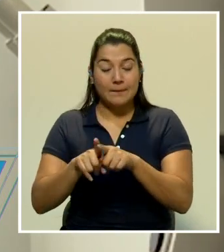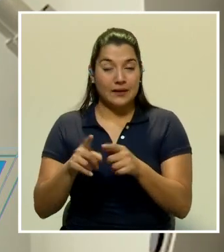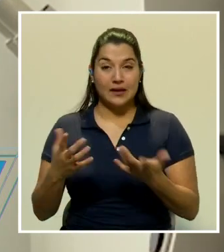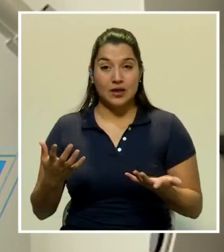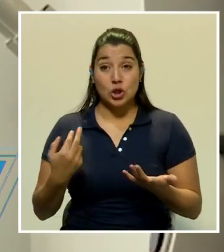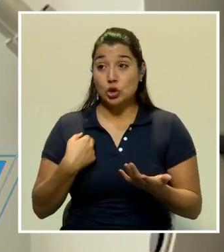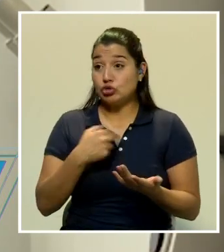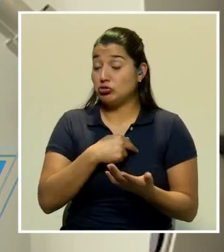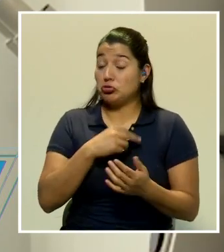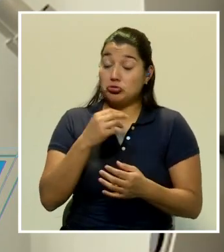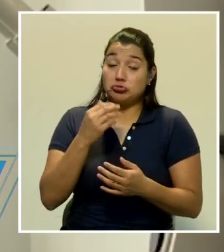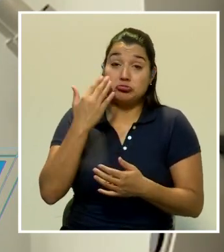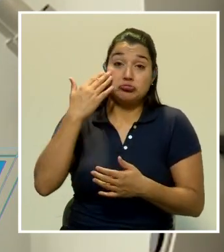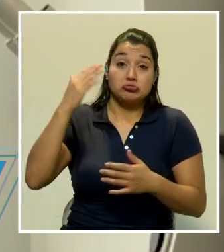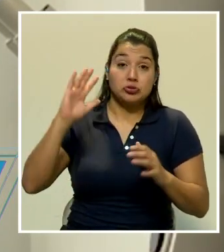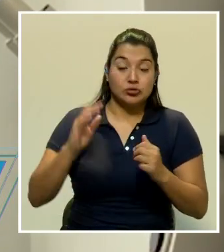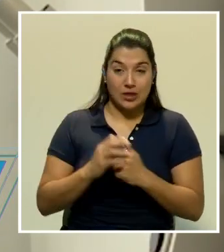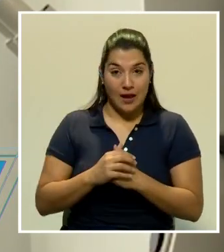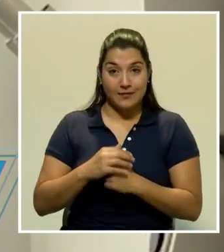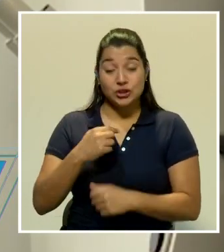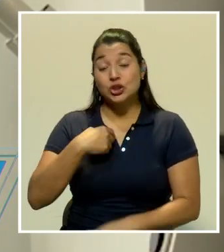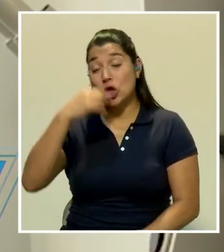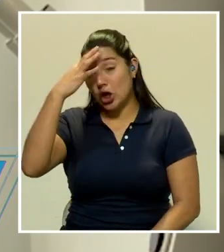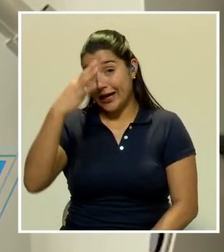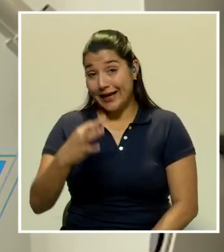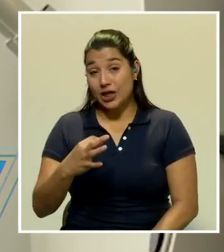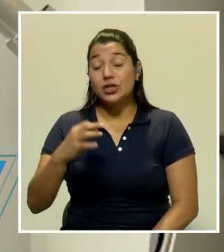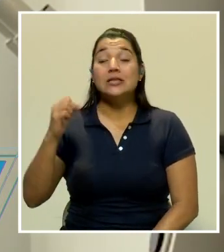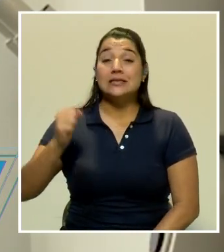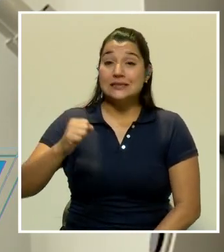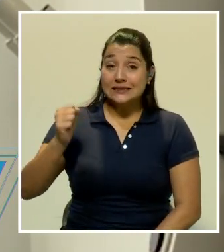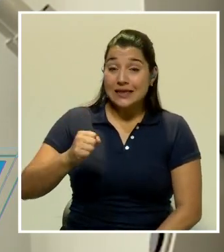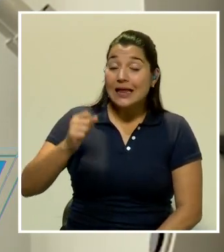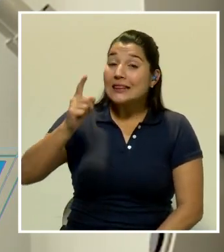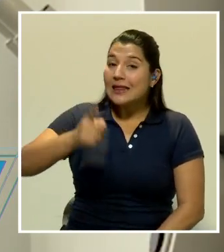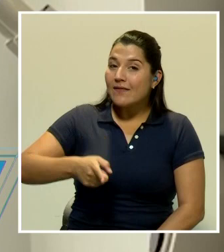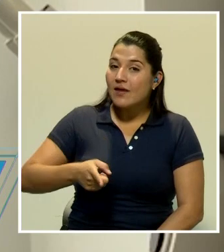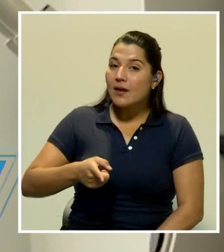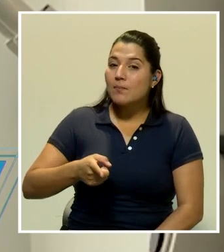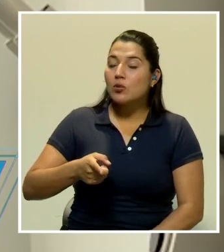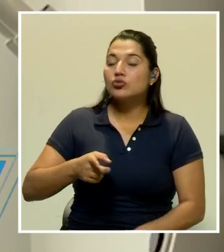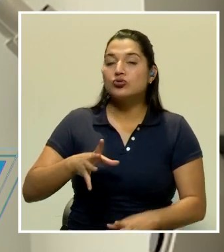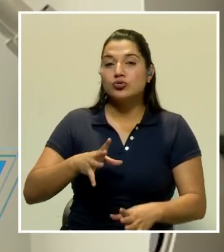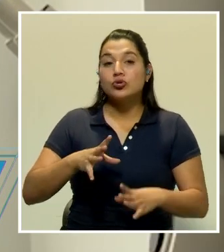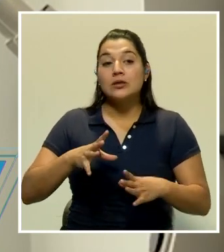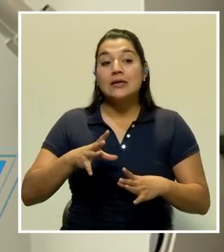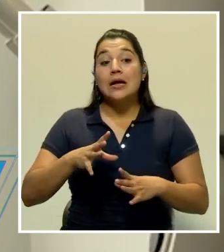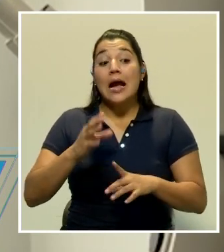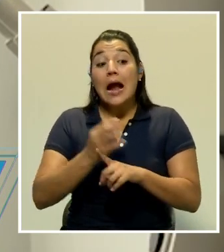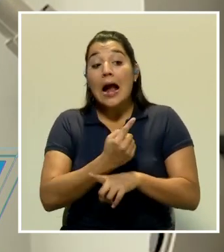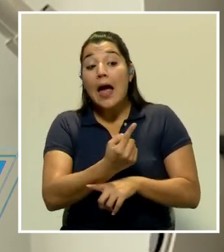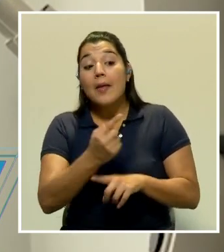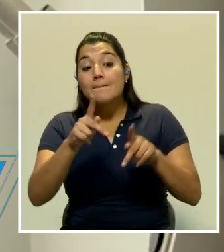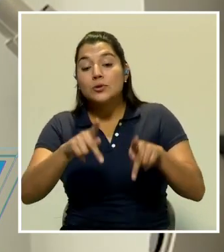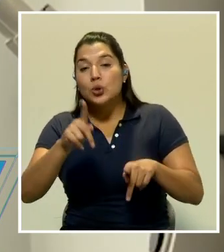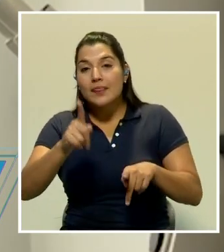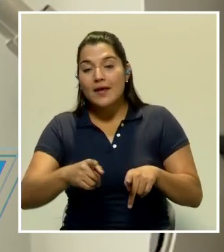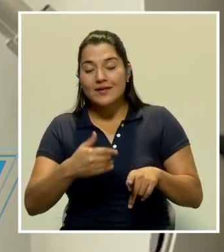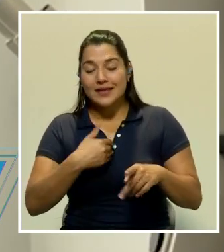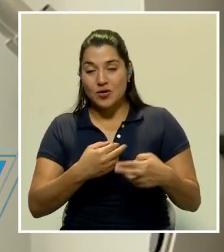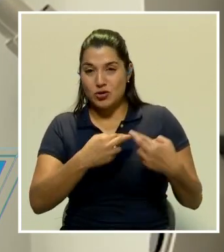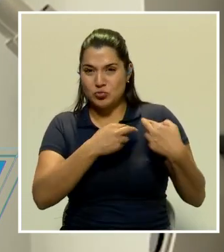simplemente no lo sabemos todavía. Yo creo que sí tenemos que contar con la responsabilidad de cada uno para